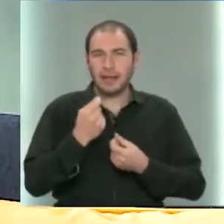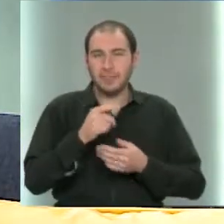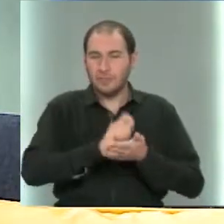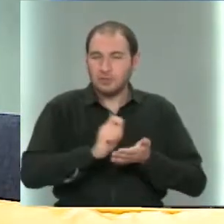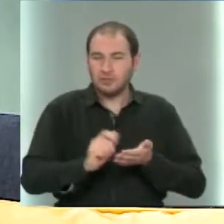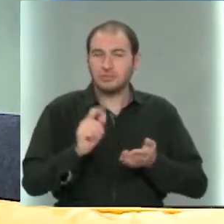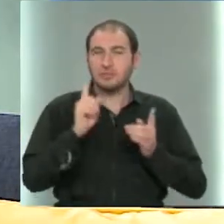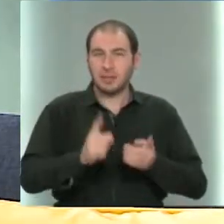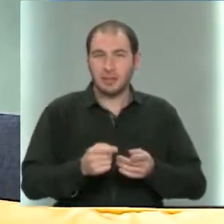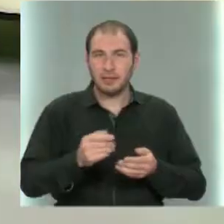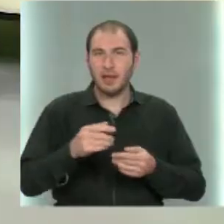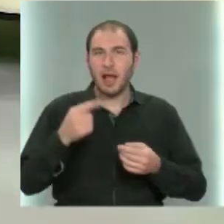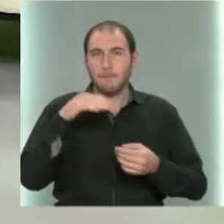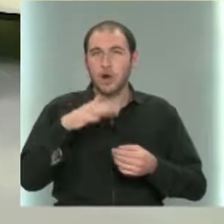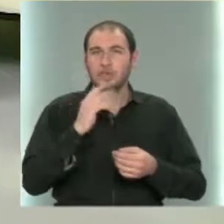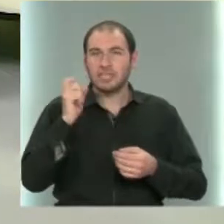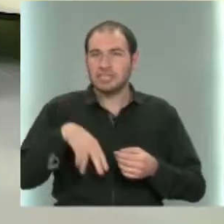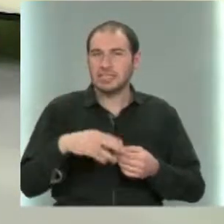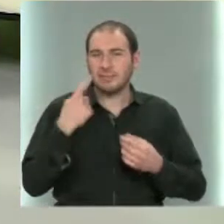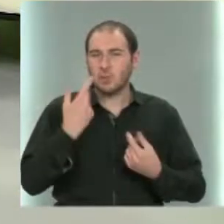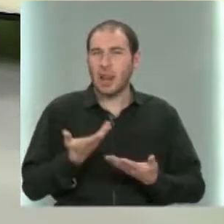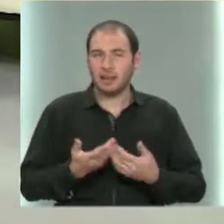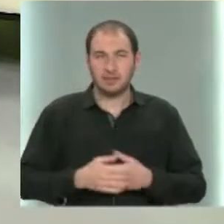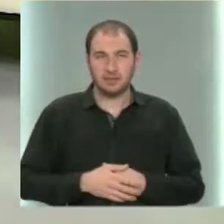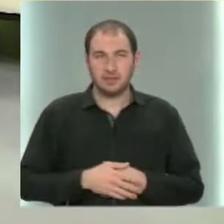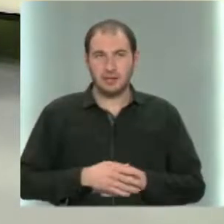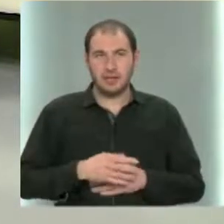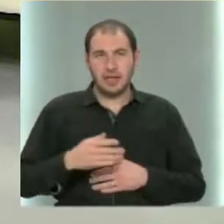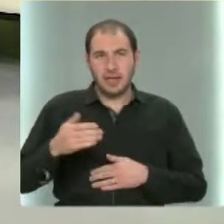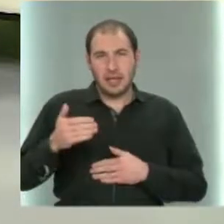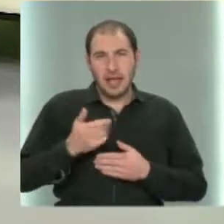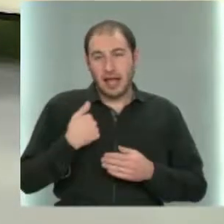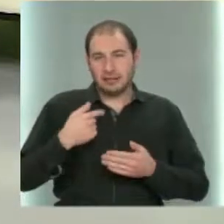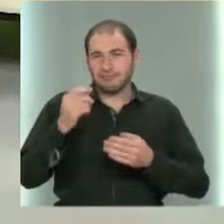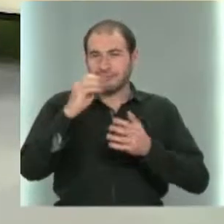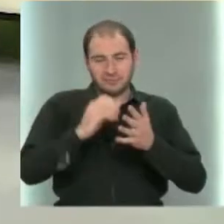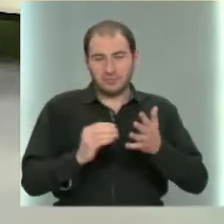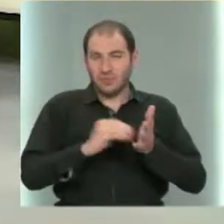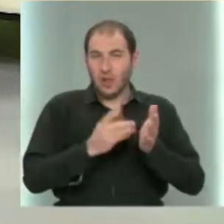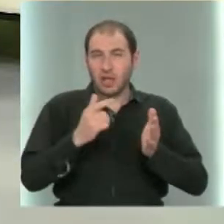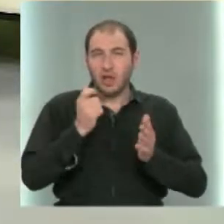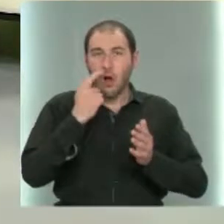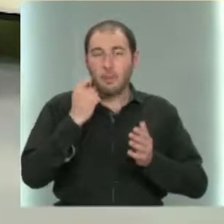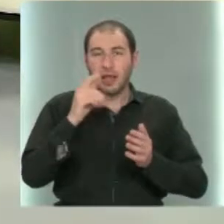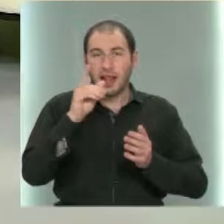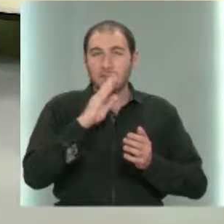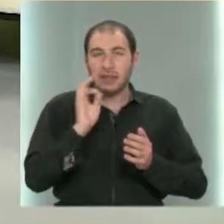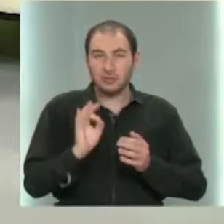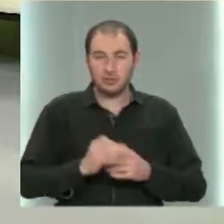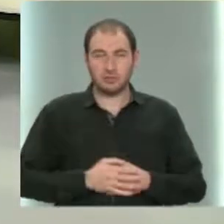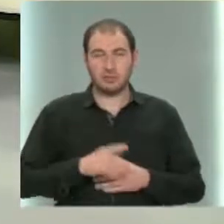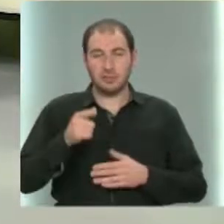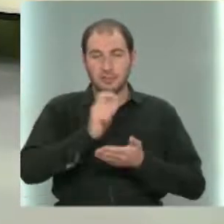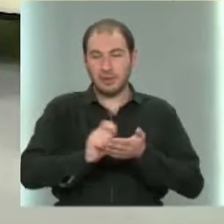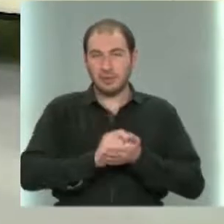y quizás precisamente Motín. Bueno, quizá la más cercana, justo no estaba mencionado, es Alberto Rodríguez Hijo, es un